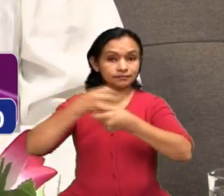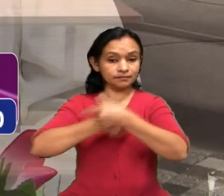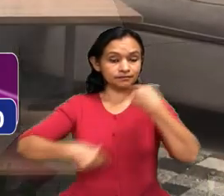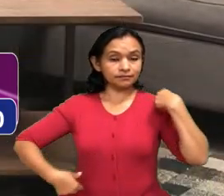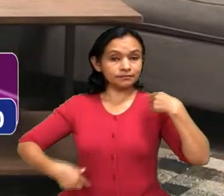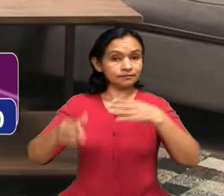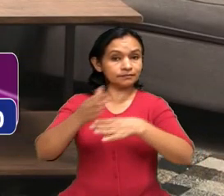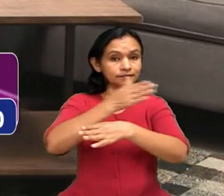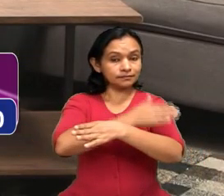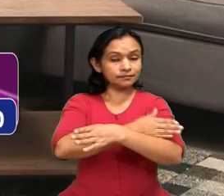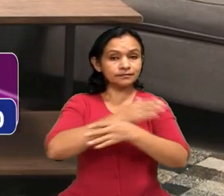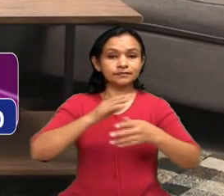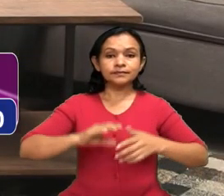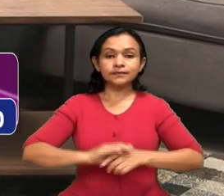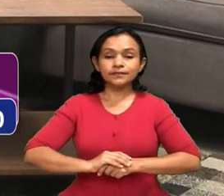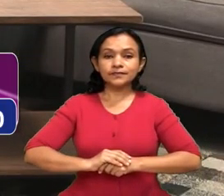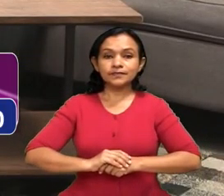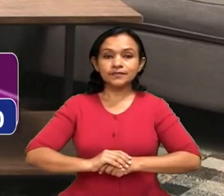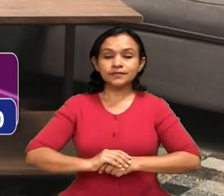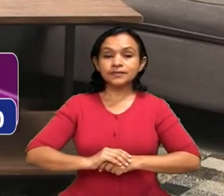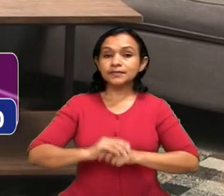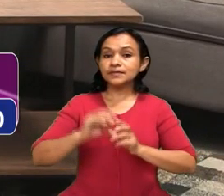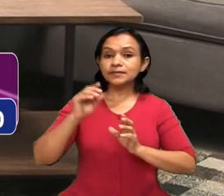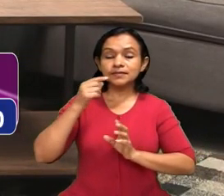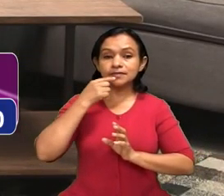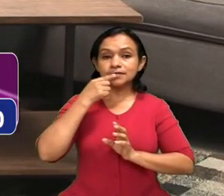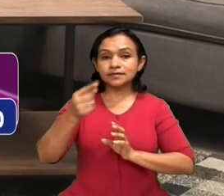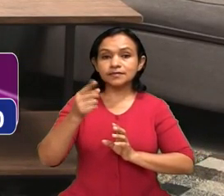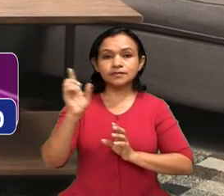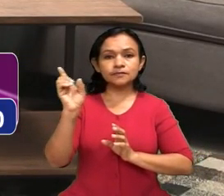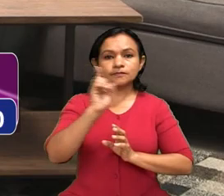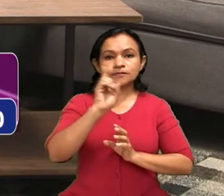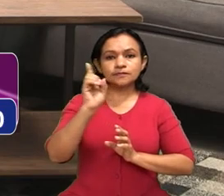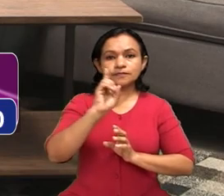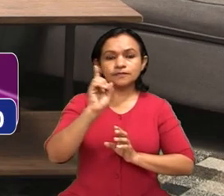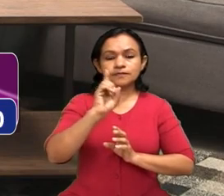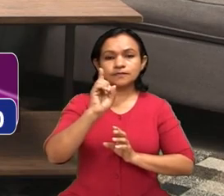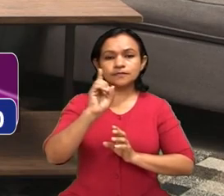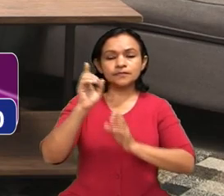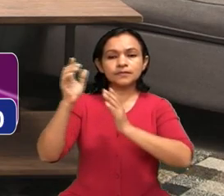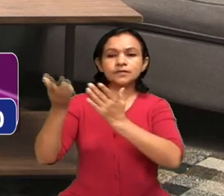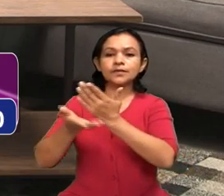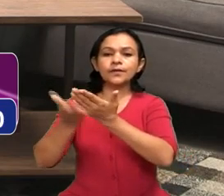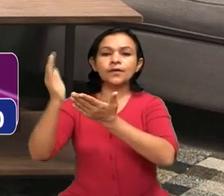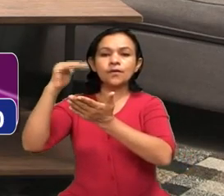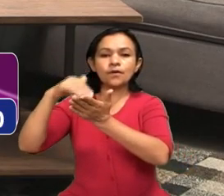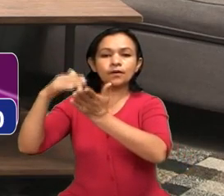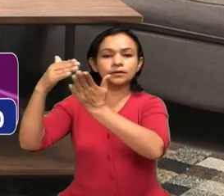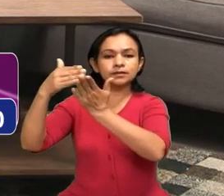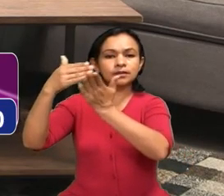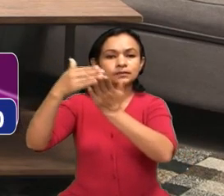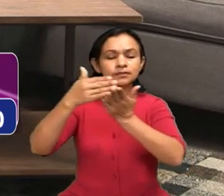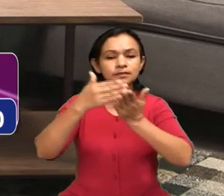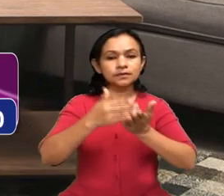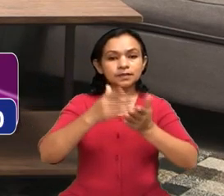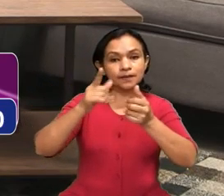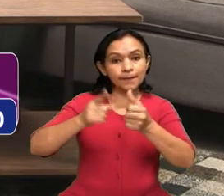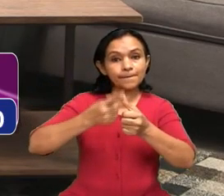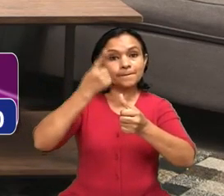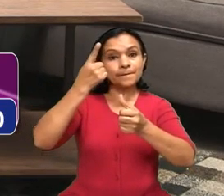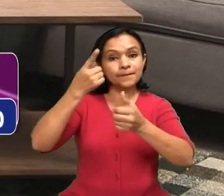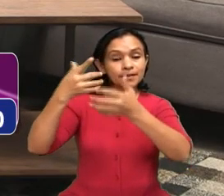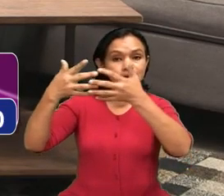y ahí fue donde regresaron los marines después de la primera intervención con